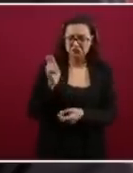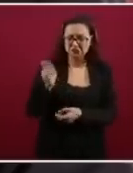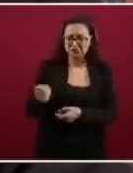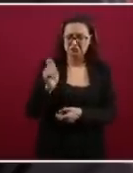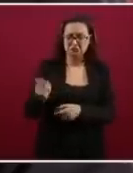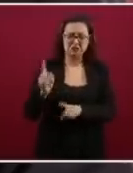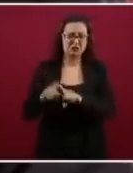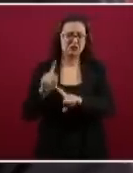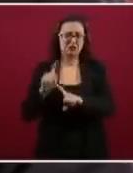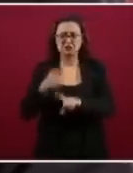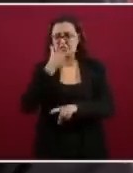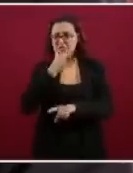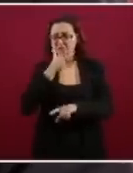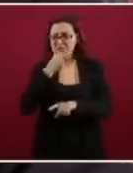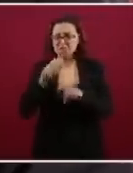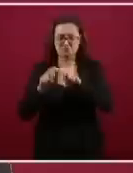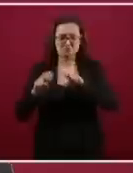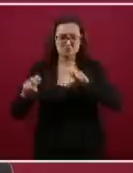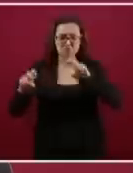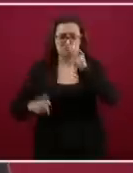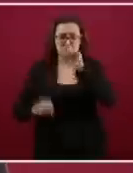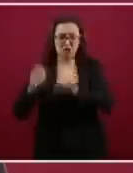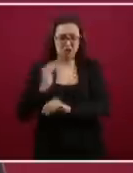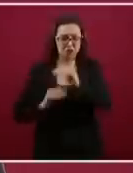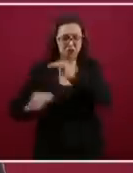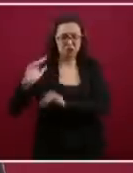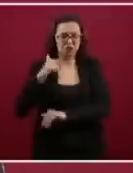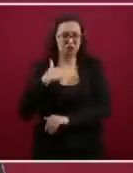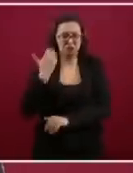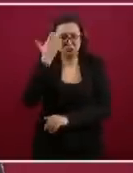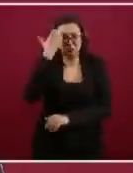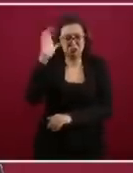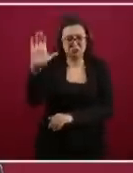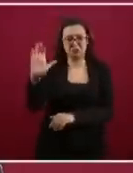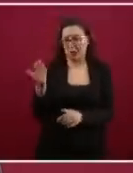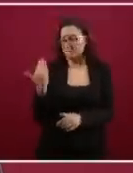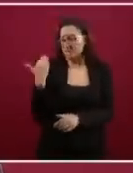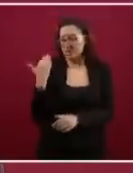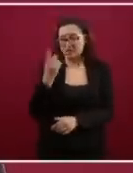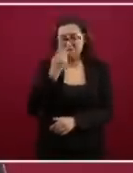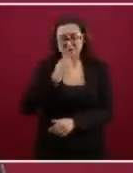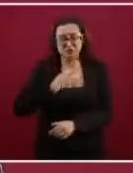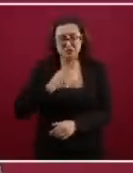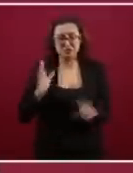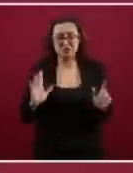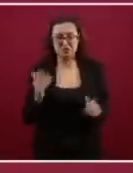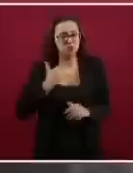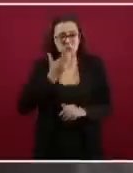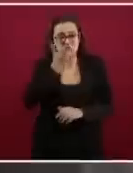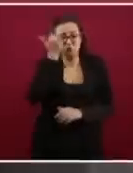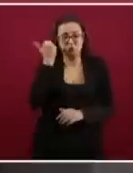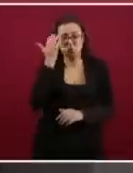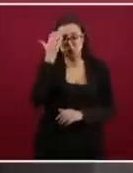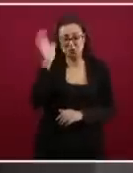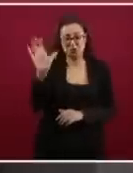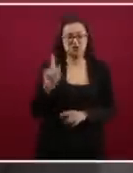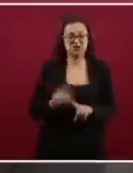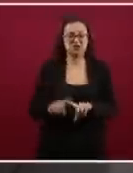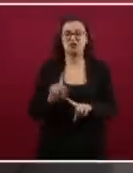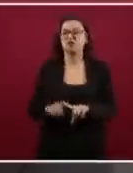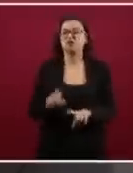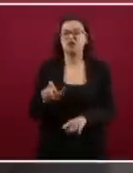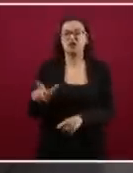magistrado, hasta ahora me estoy enterando, no sabía de la existencia de